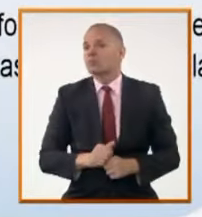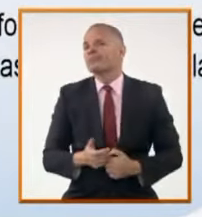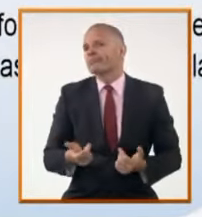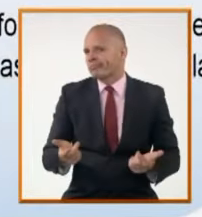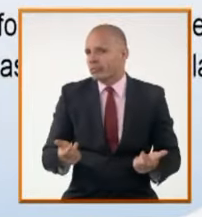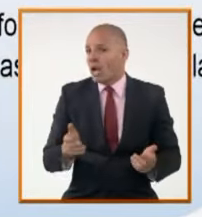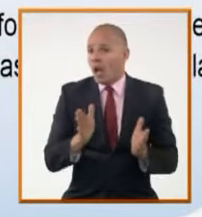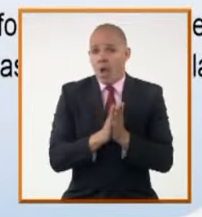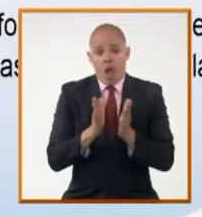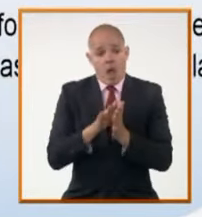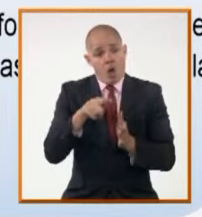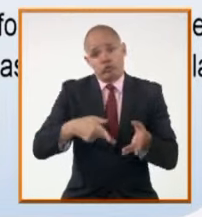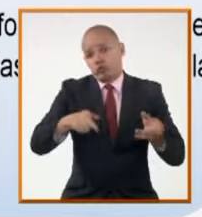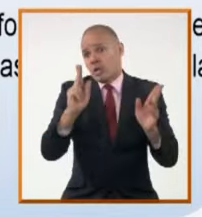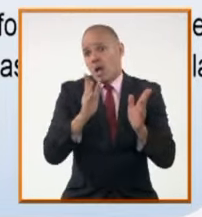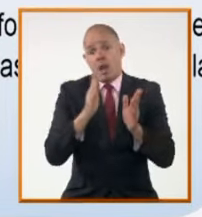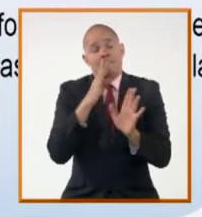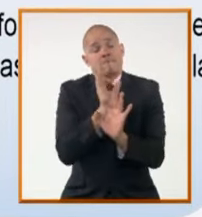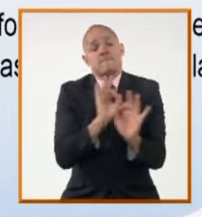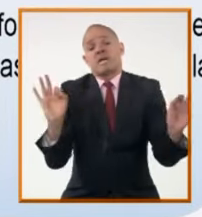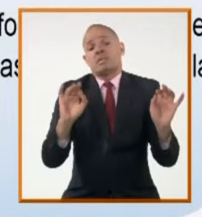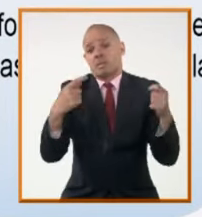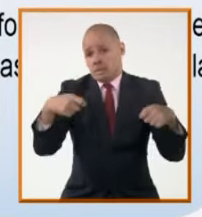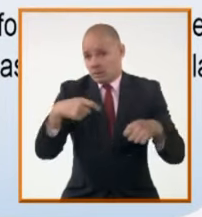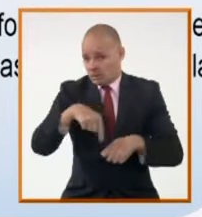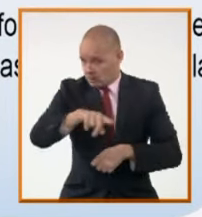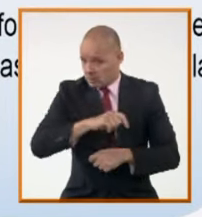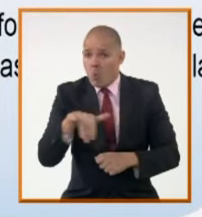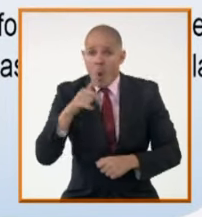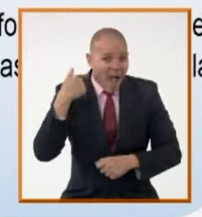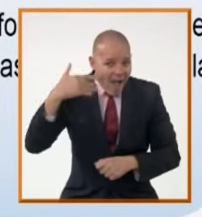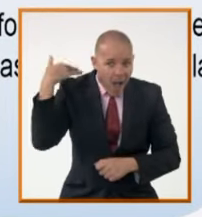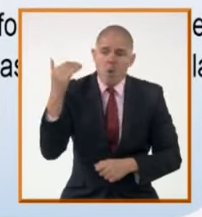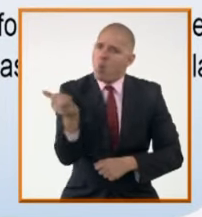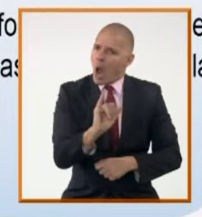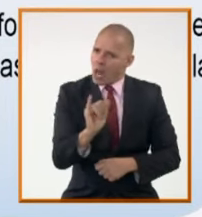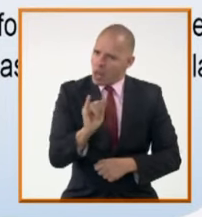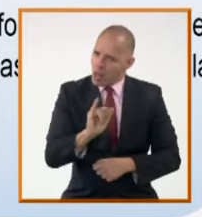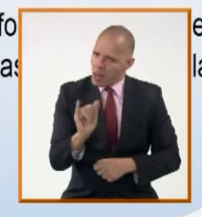grandes, identificadas en las tantas